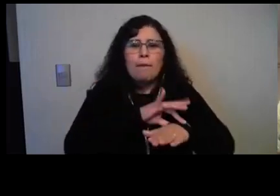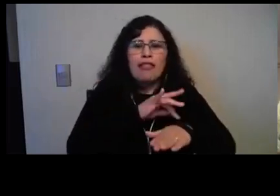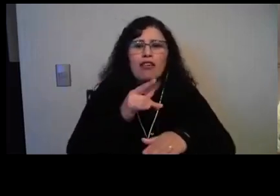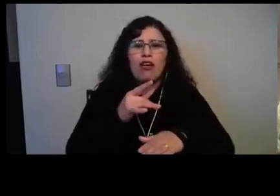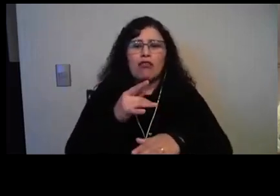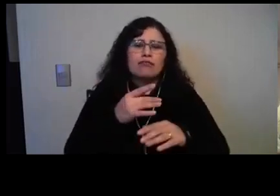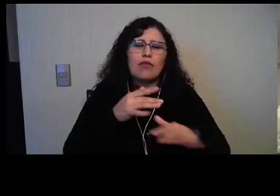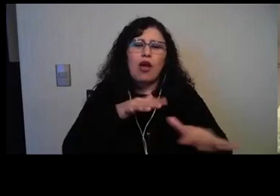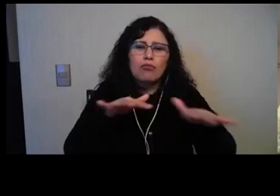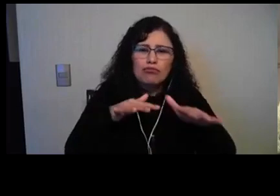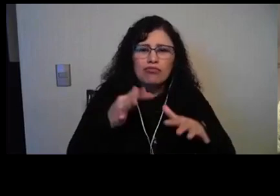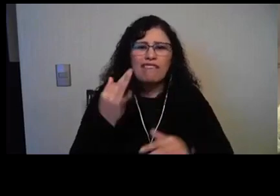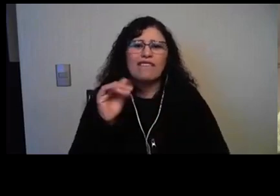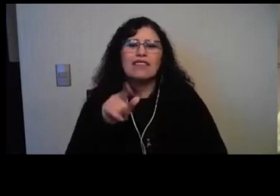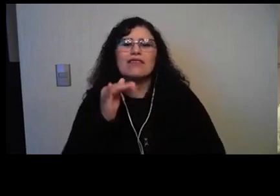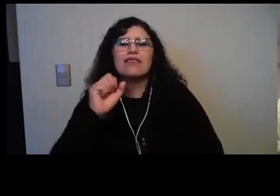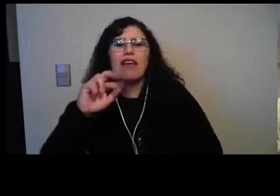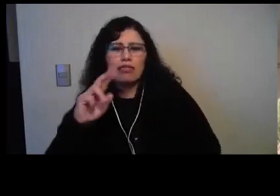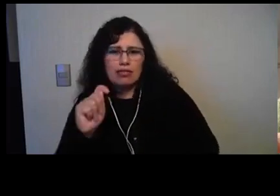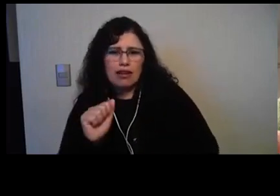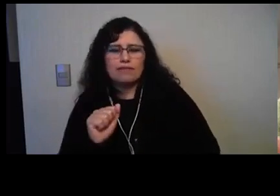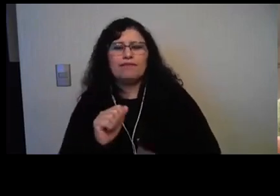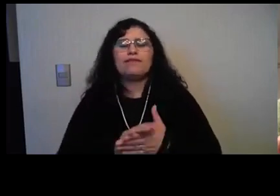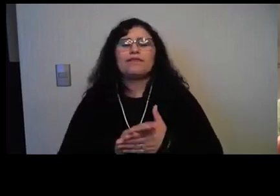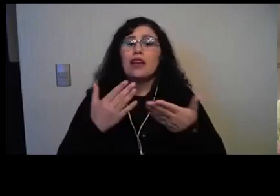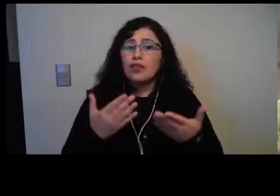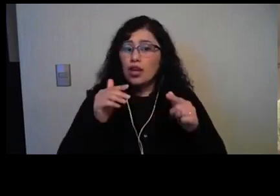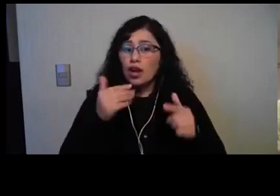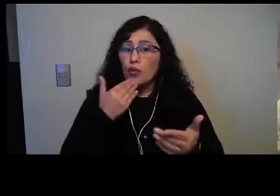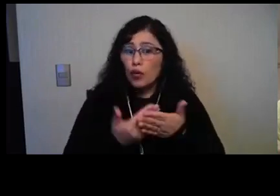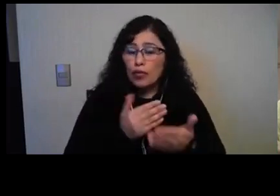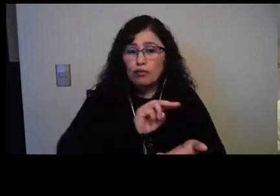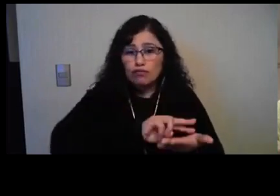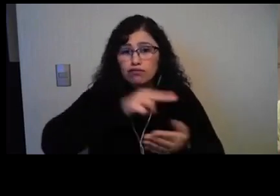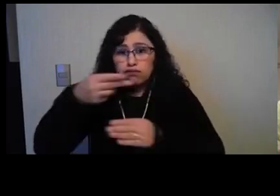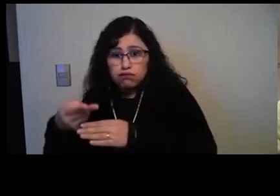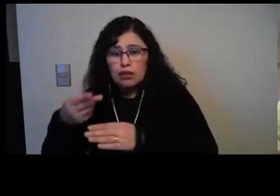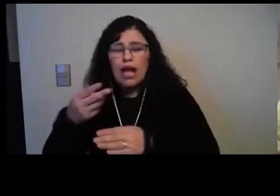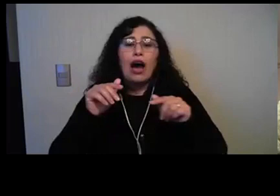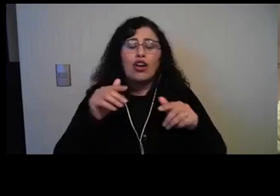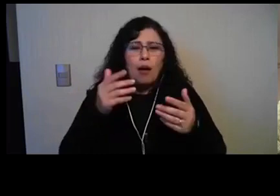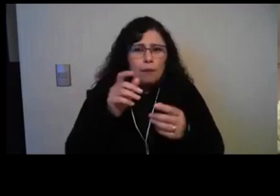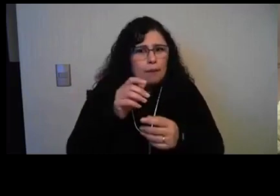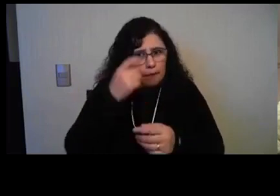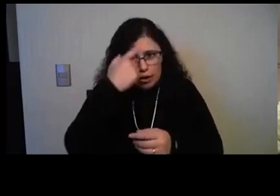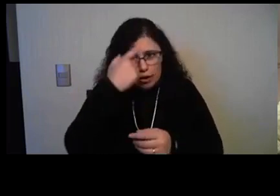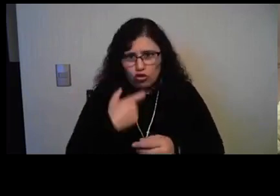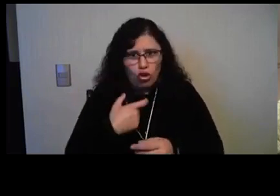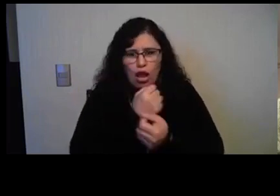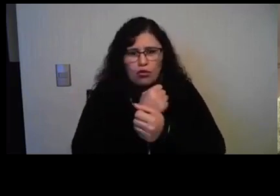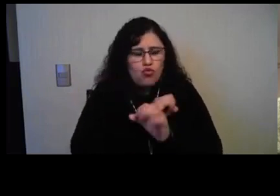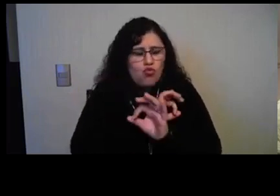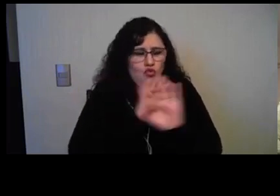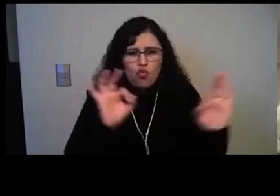ah, bueno, básicamente eso, ya. A la hora de movilizar al paciente, el paciente por nada del mundo se debe de accidentar